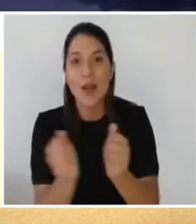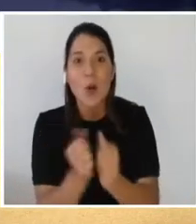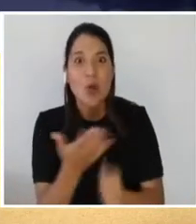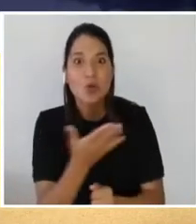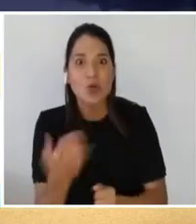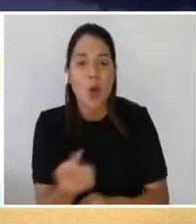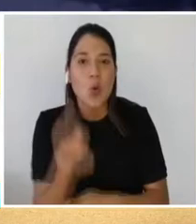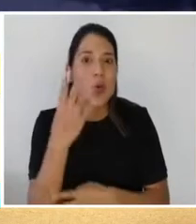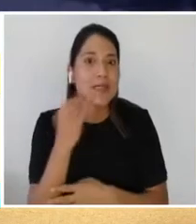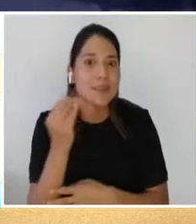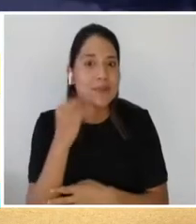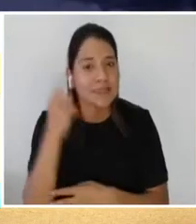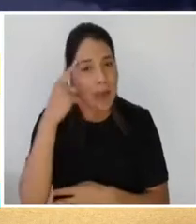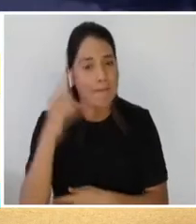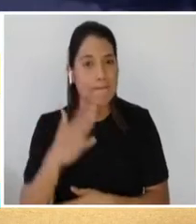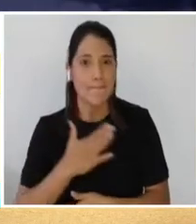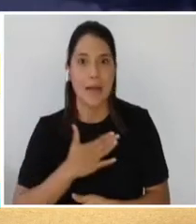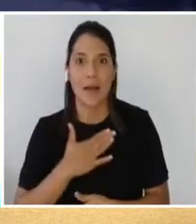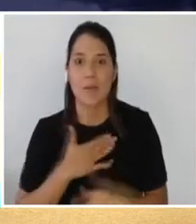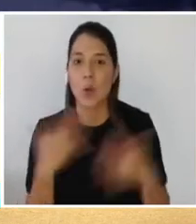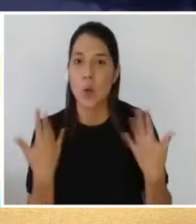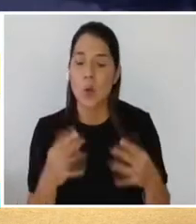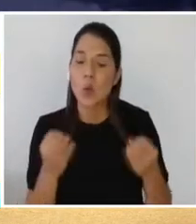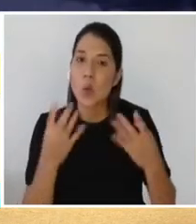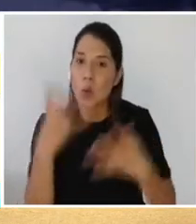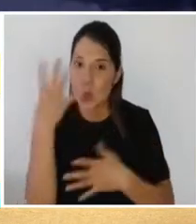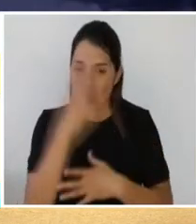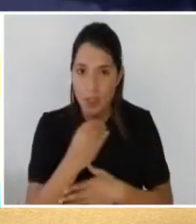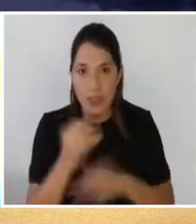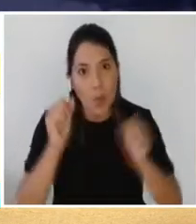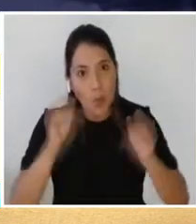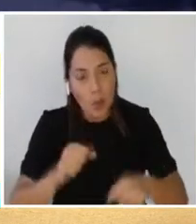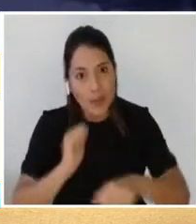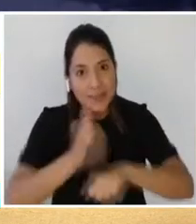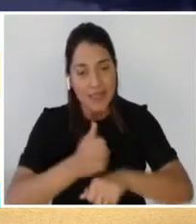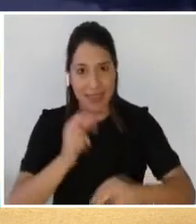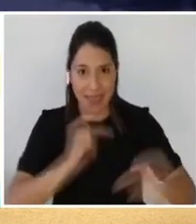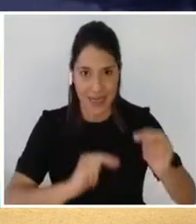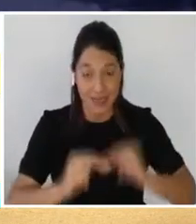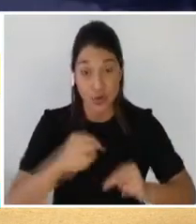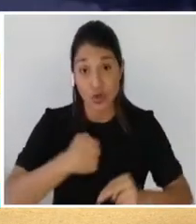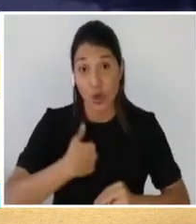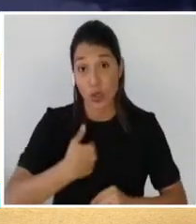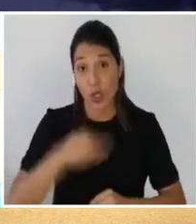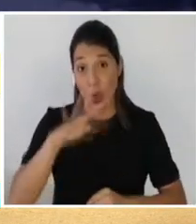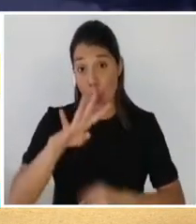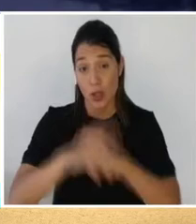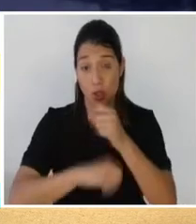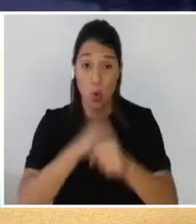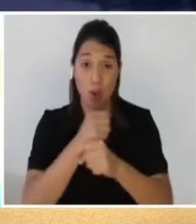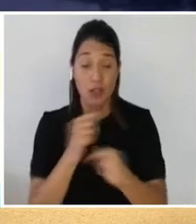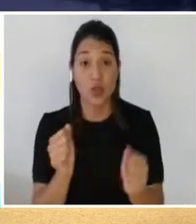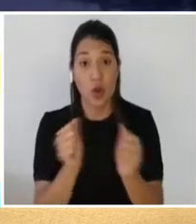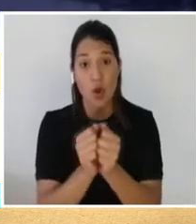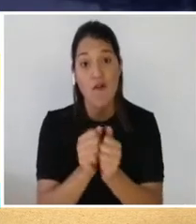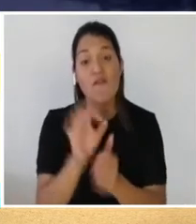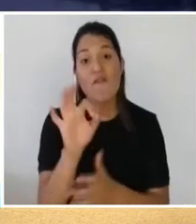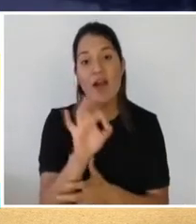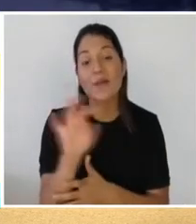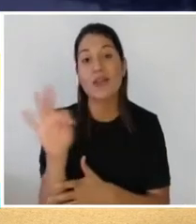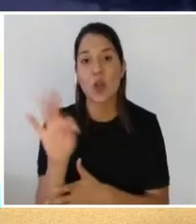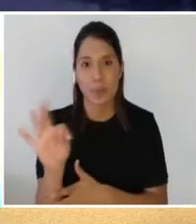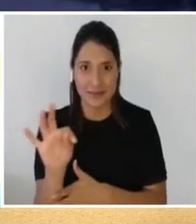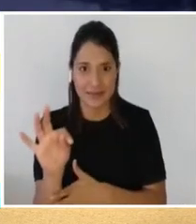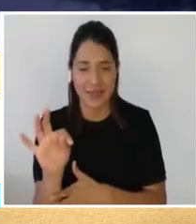para mí ha sido bastante bonita, el haber emprendido un negocio. Yo tengo 4 años con Ferment Topics. Nosotros